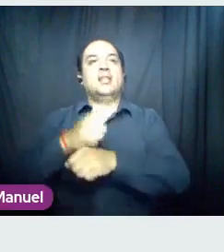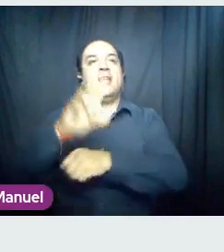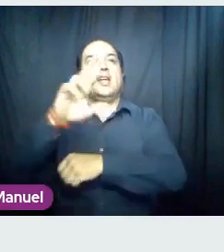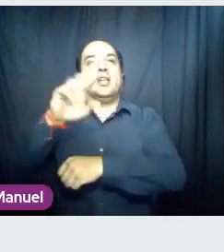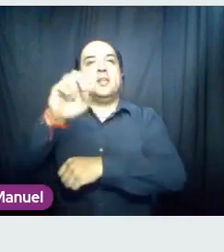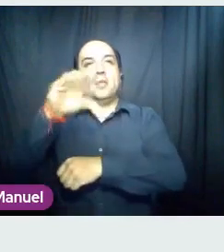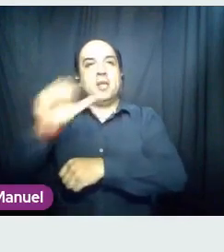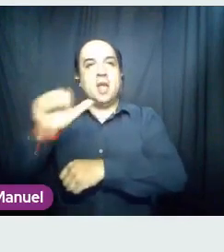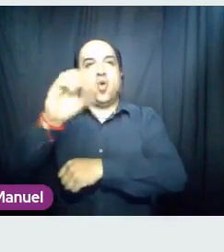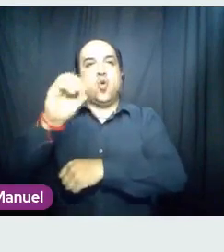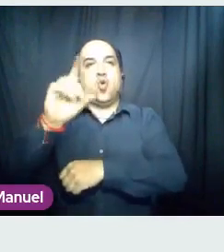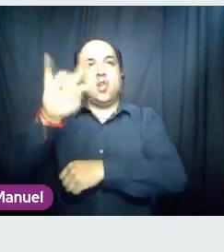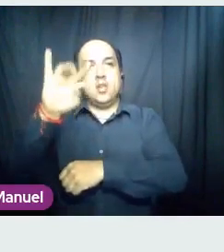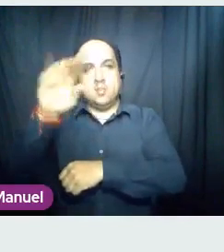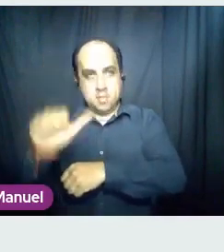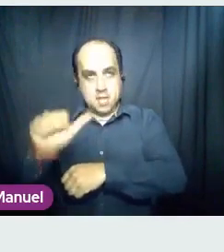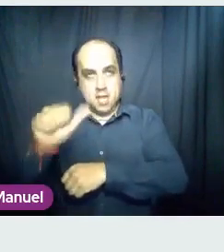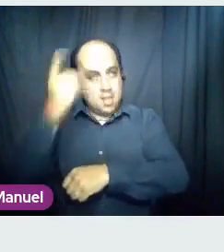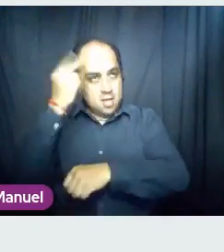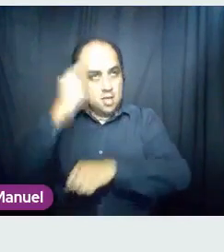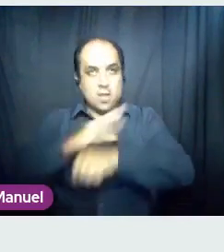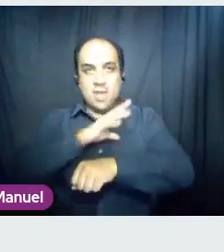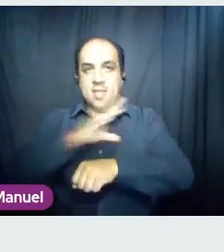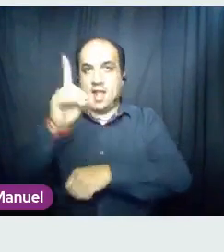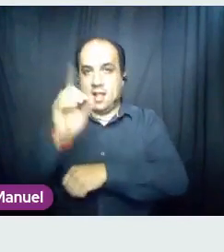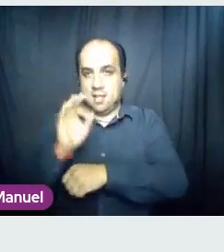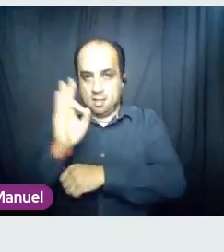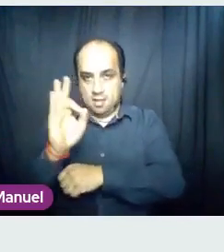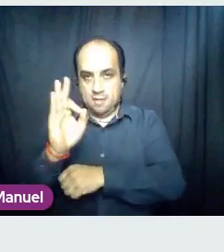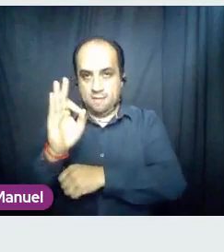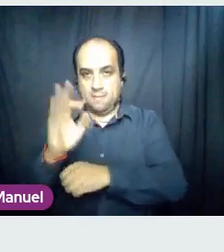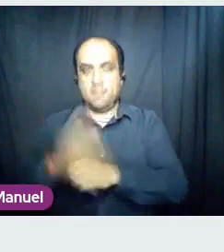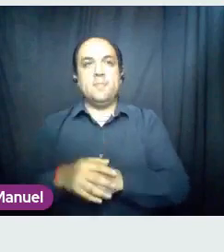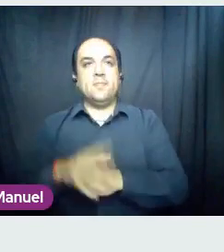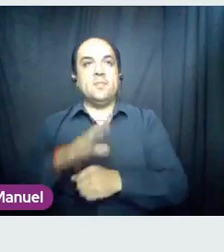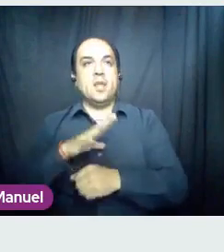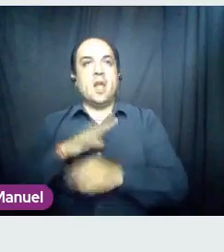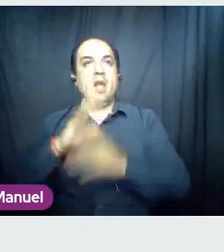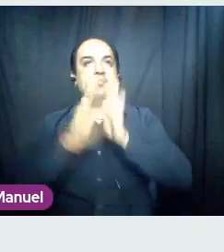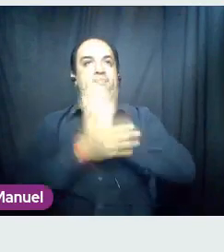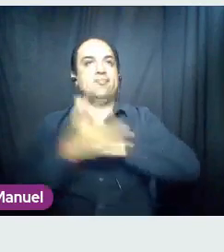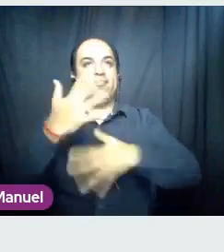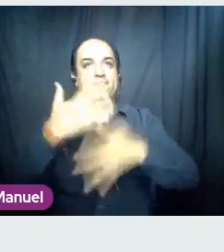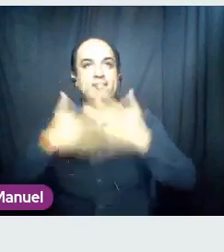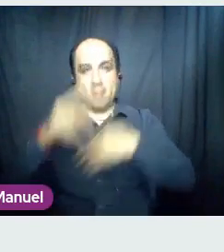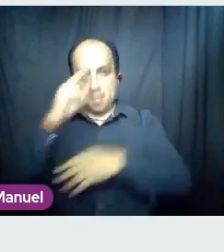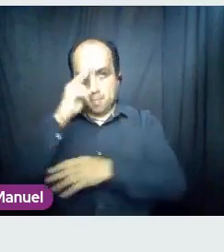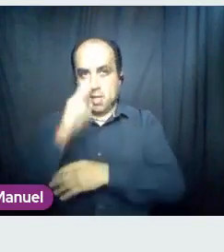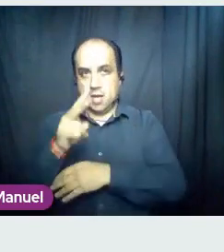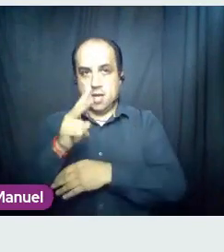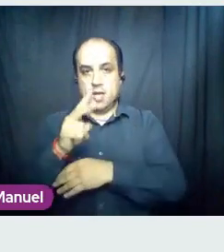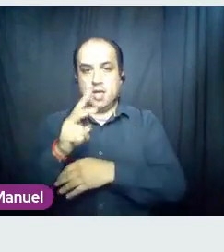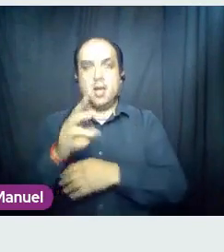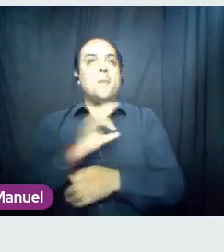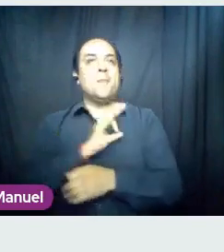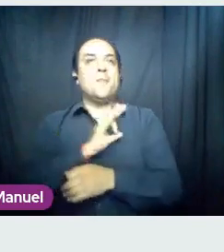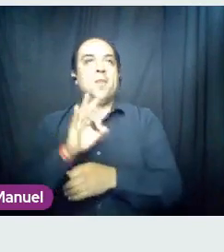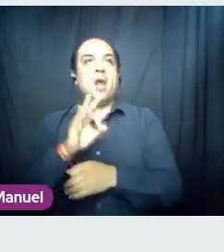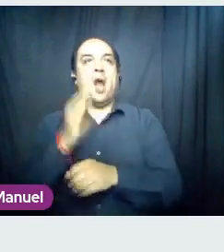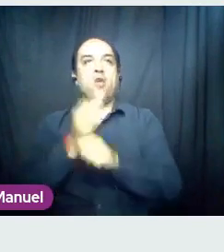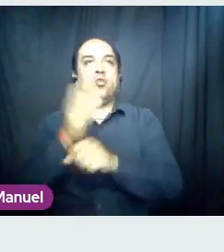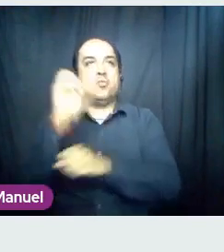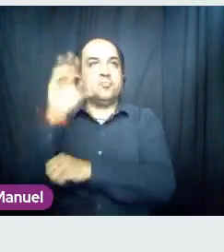Olivia Sánchez Sandín, directora general del DIF, que a través de la Academia de Lengua de Señas Mexicana hace posible esta